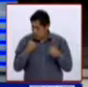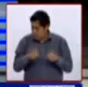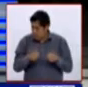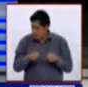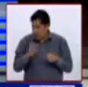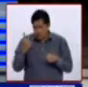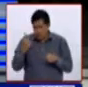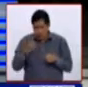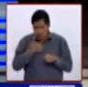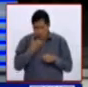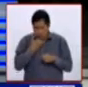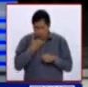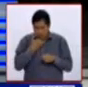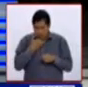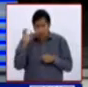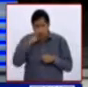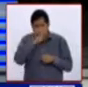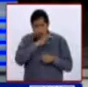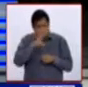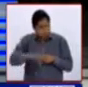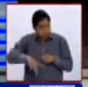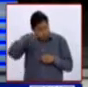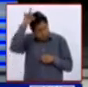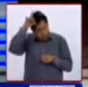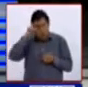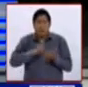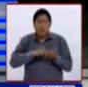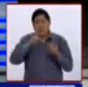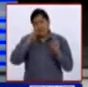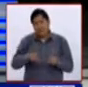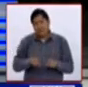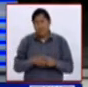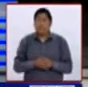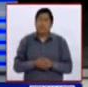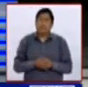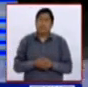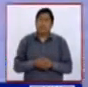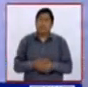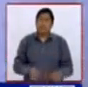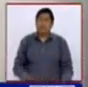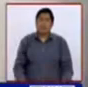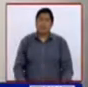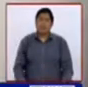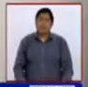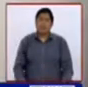poder simplemente buscar y encontrar a esta persona.